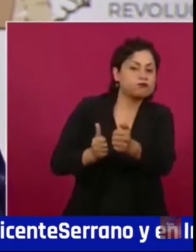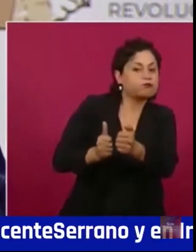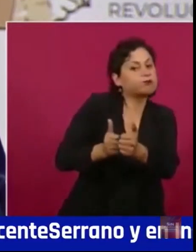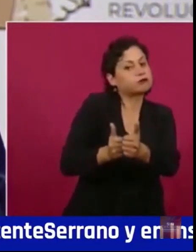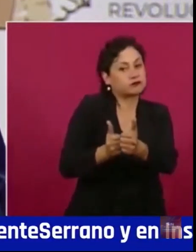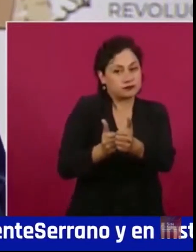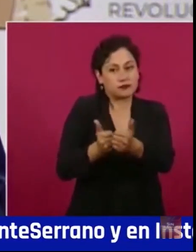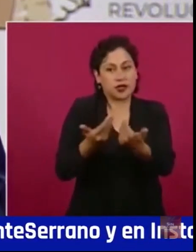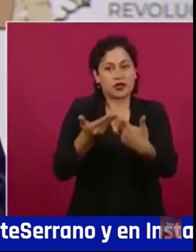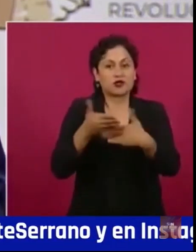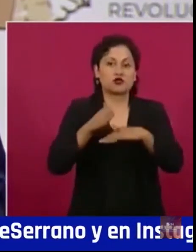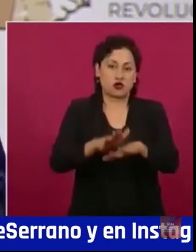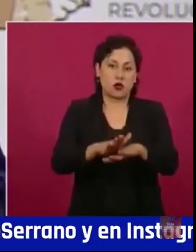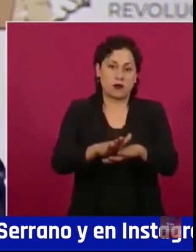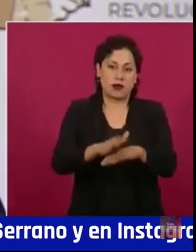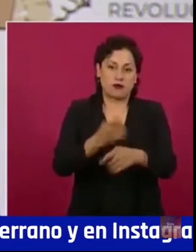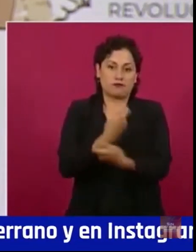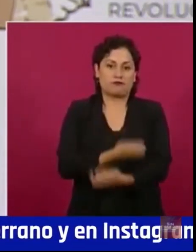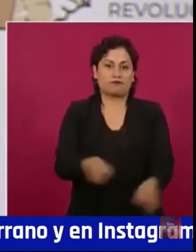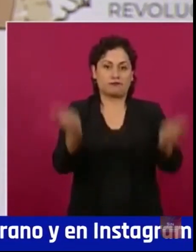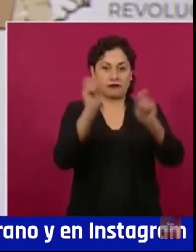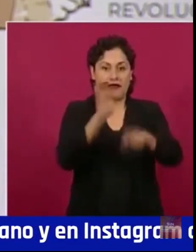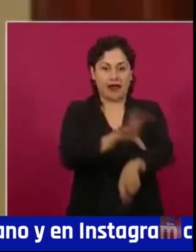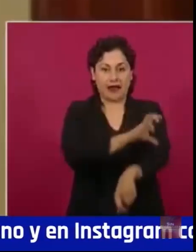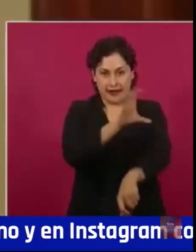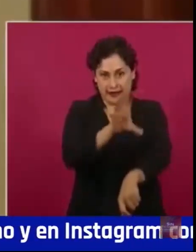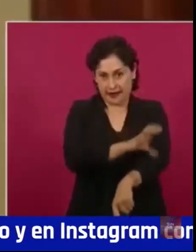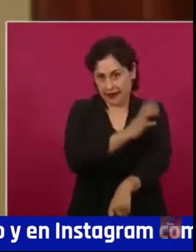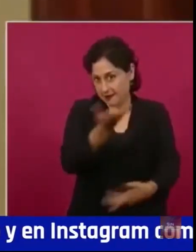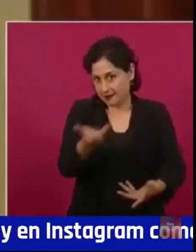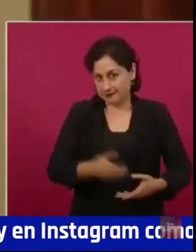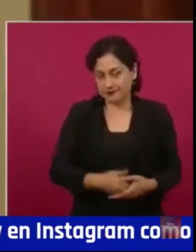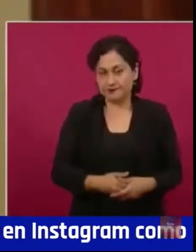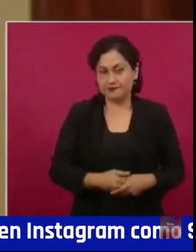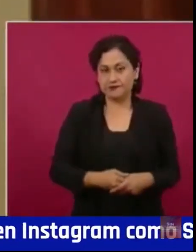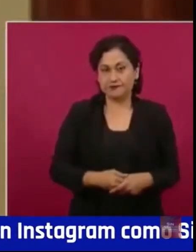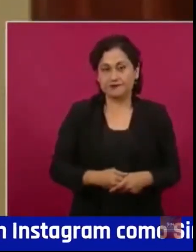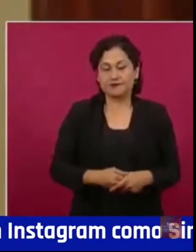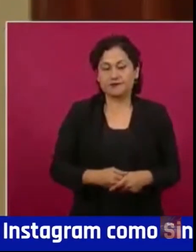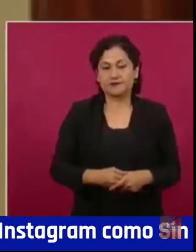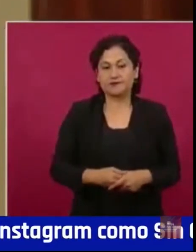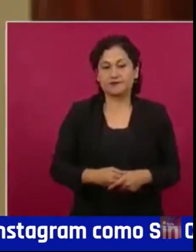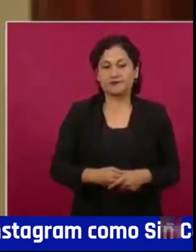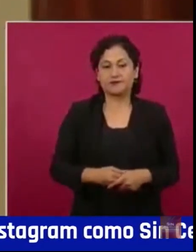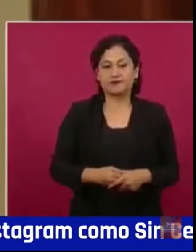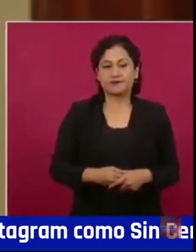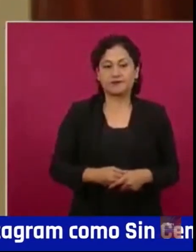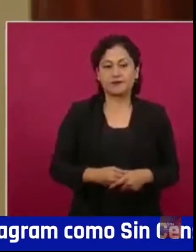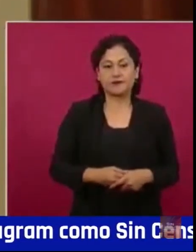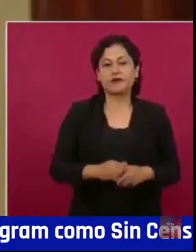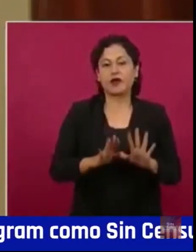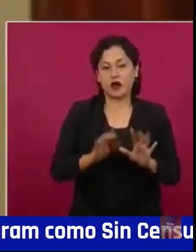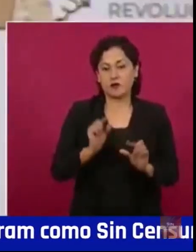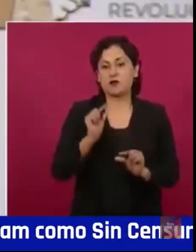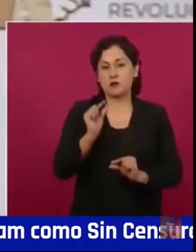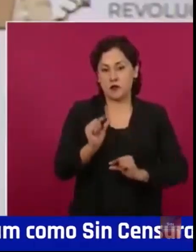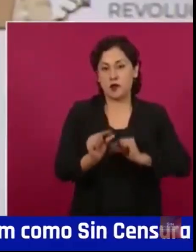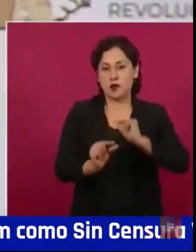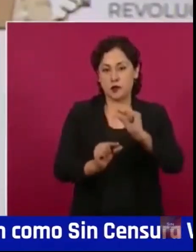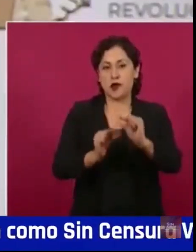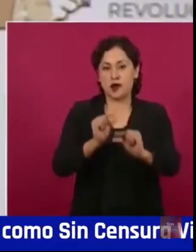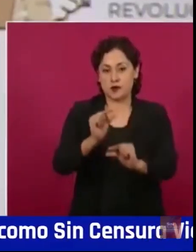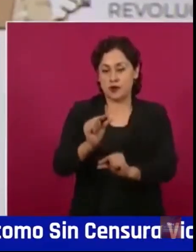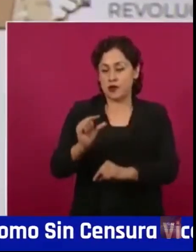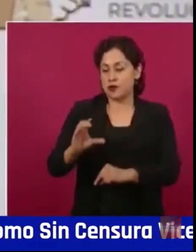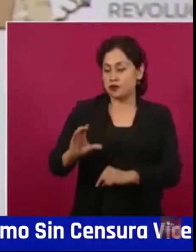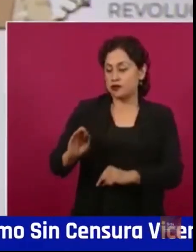que están siendo observados por la ciudadanía, hay que ser perfectamente honestos. No van a